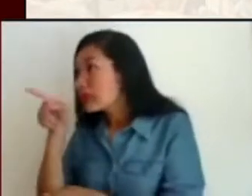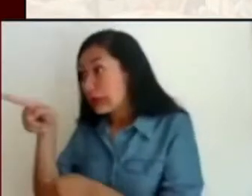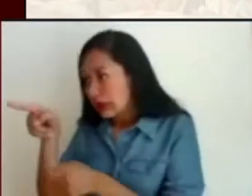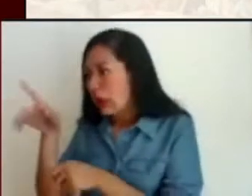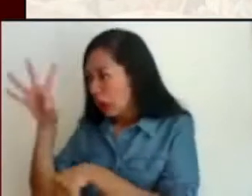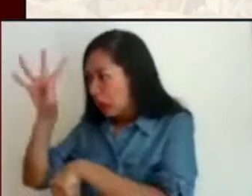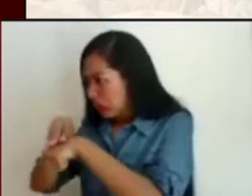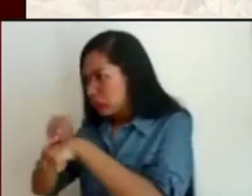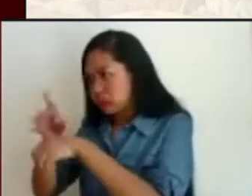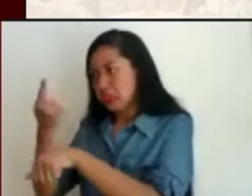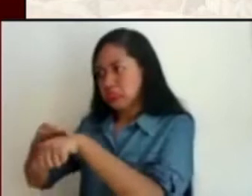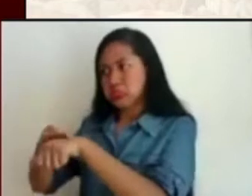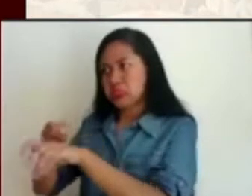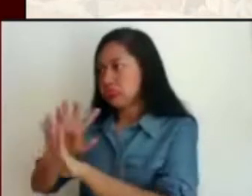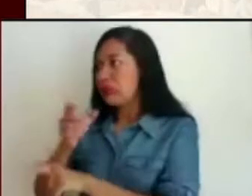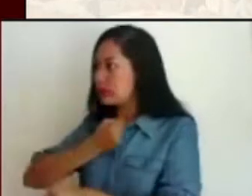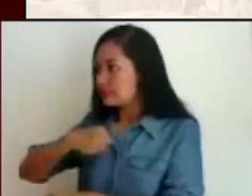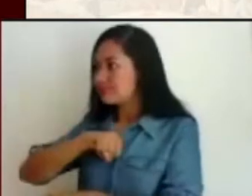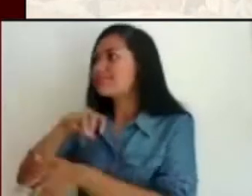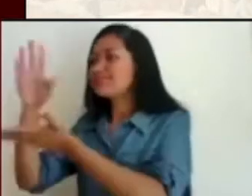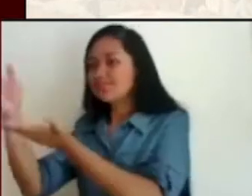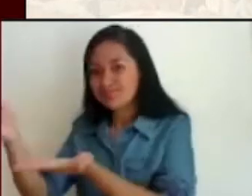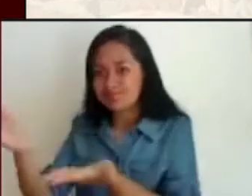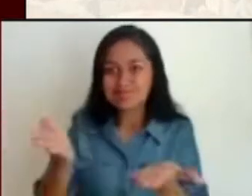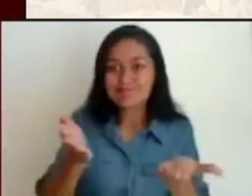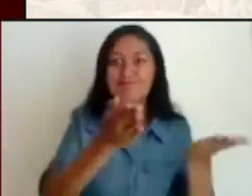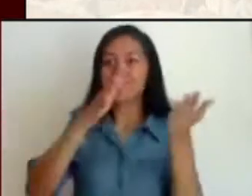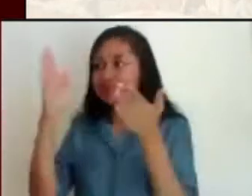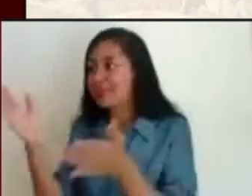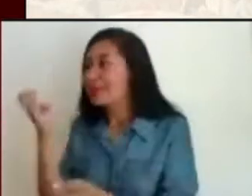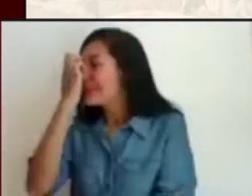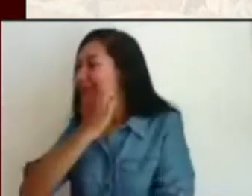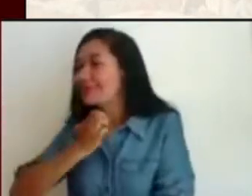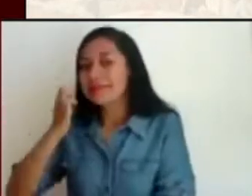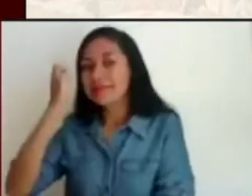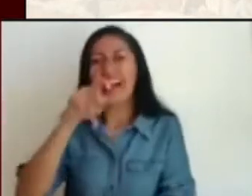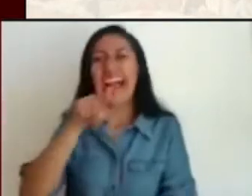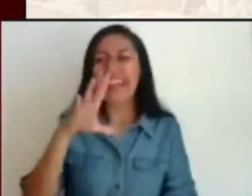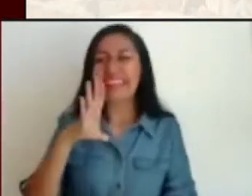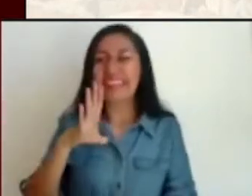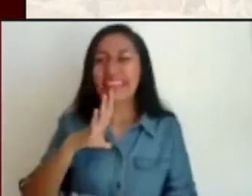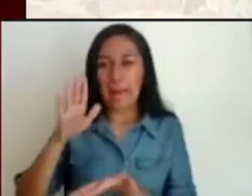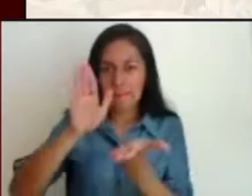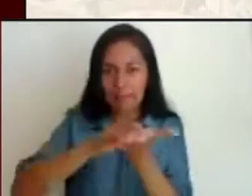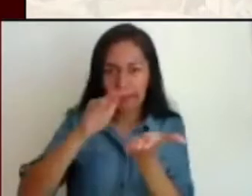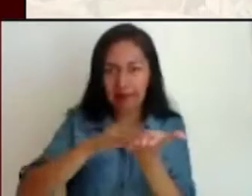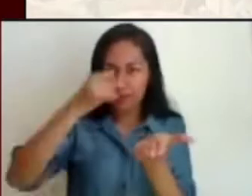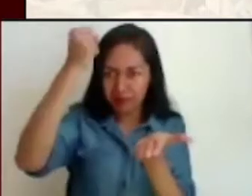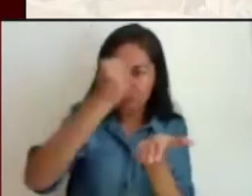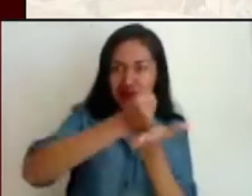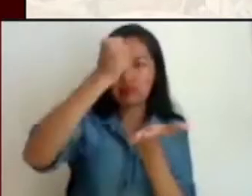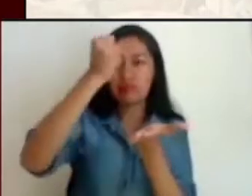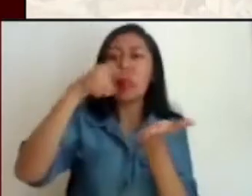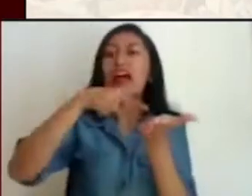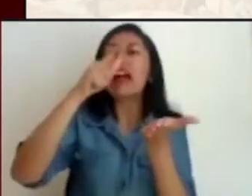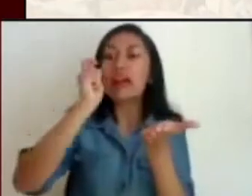este certificado en el que las gentes de sanidad de la ciudad, los encargados de sanidad, de parte